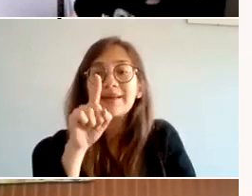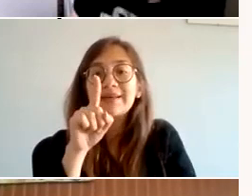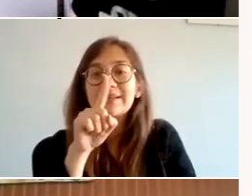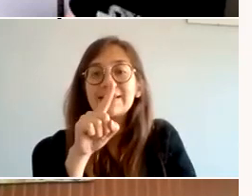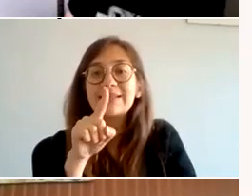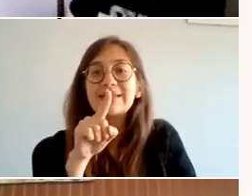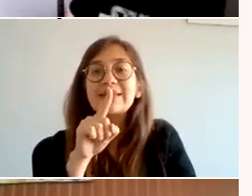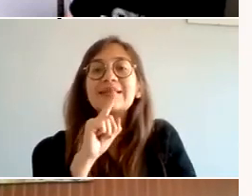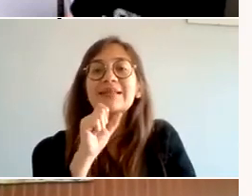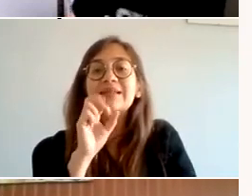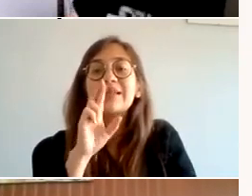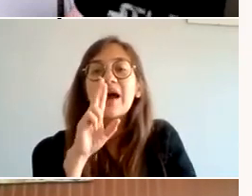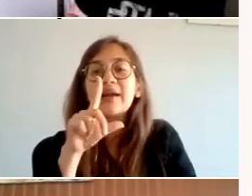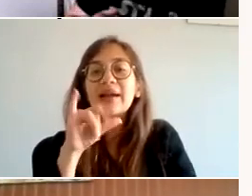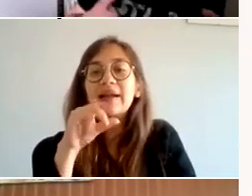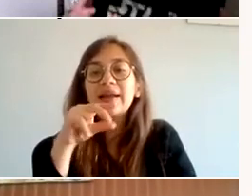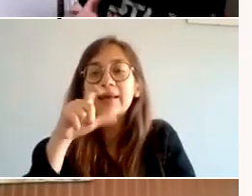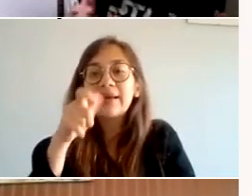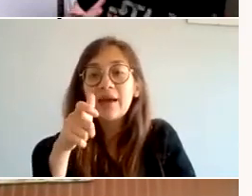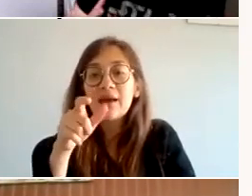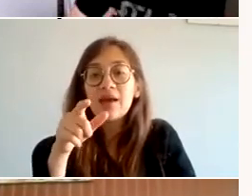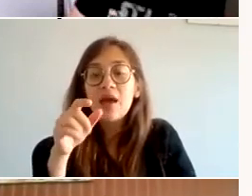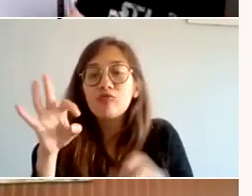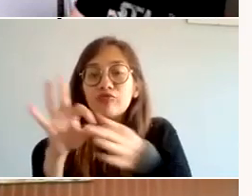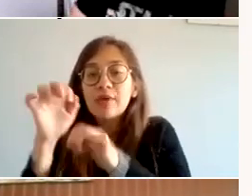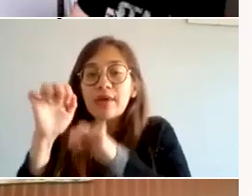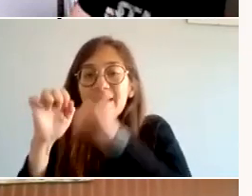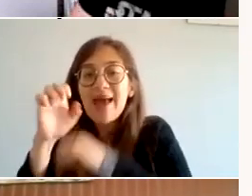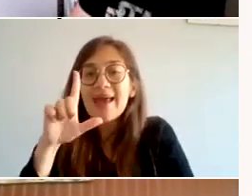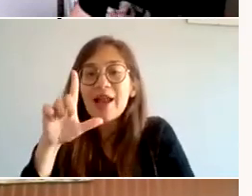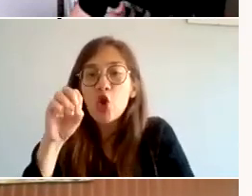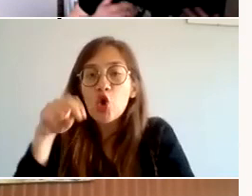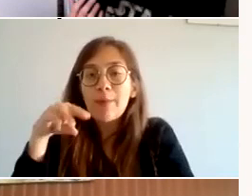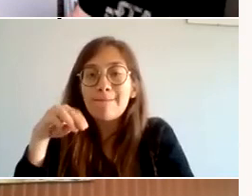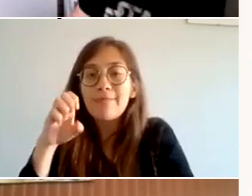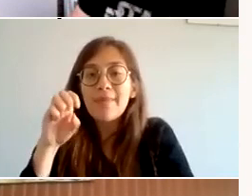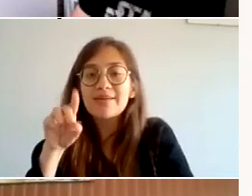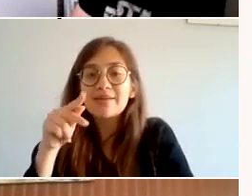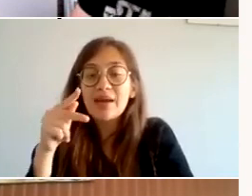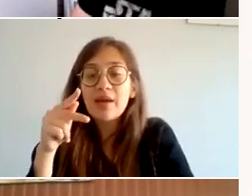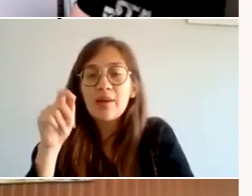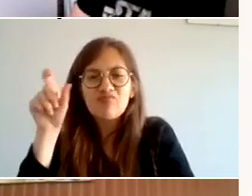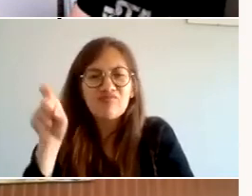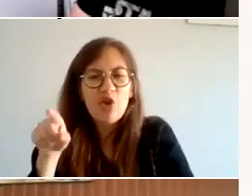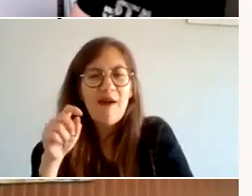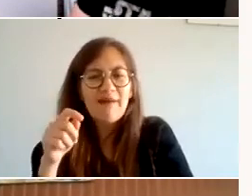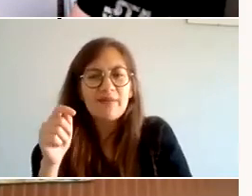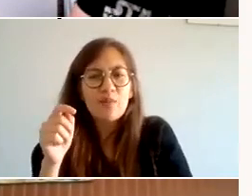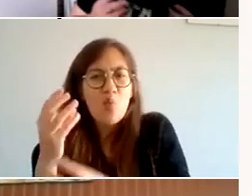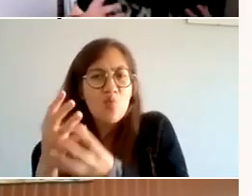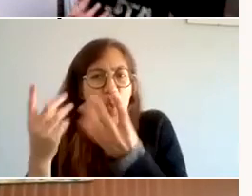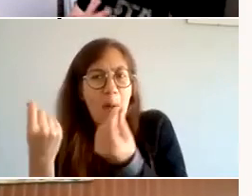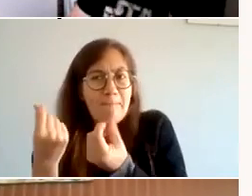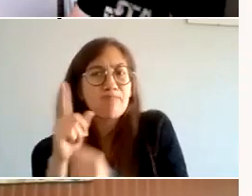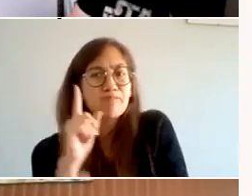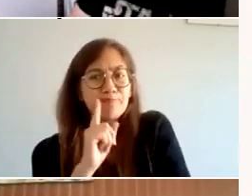de la compañía de Elon Musk, que es de este es multimillonario que quiere hacer como